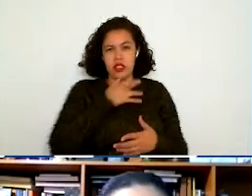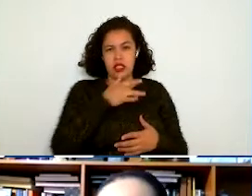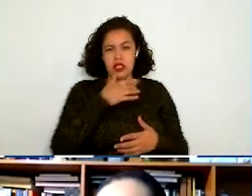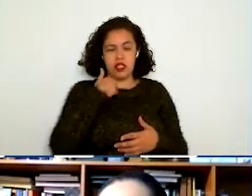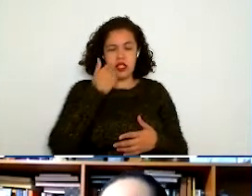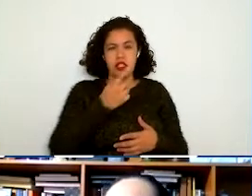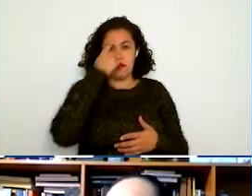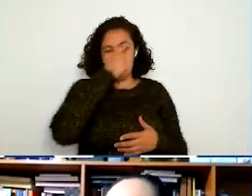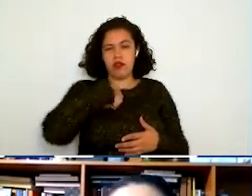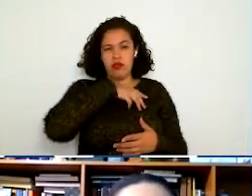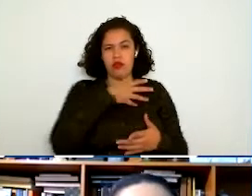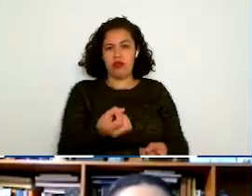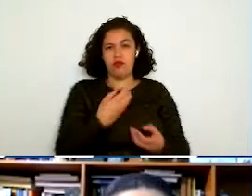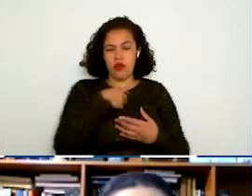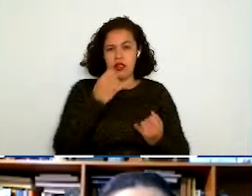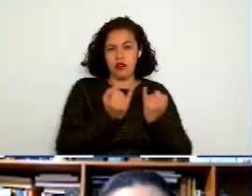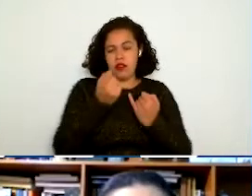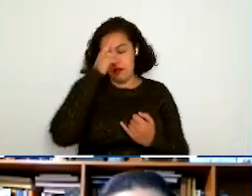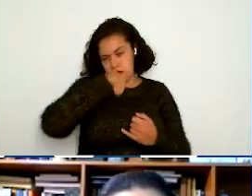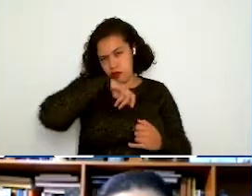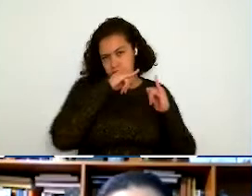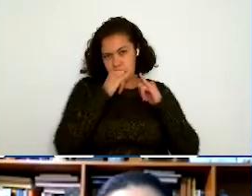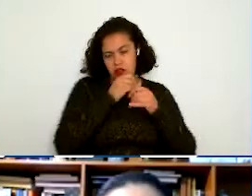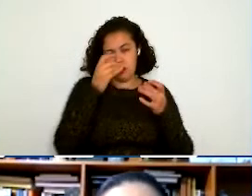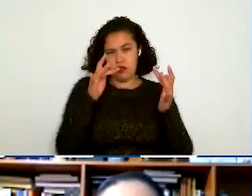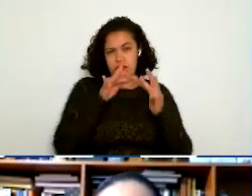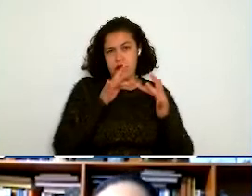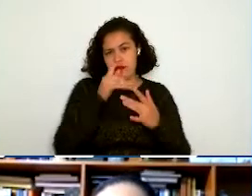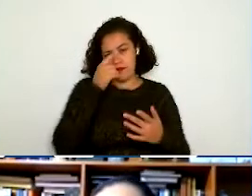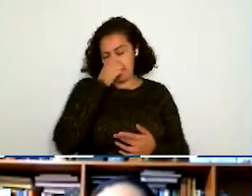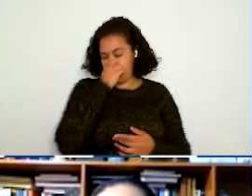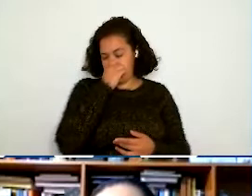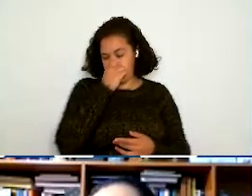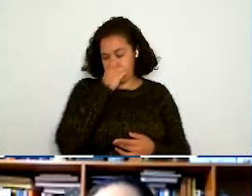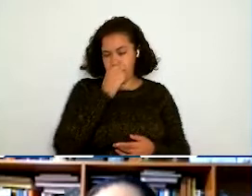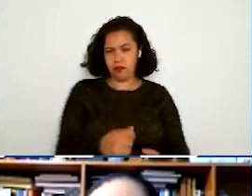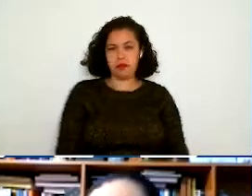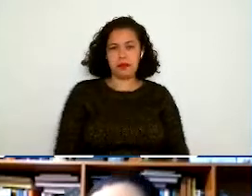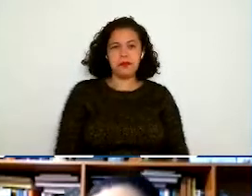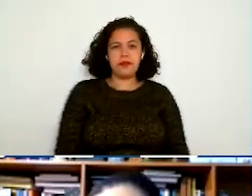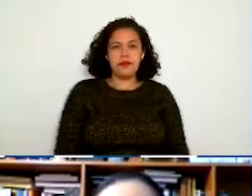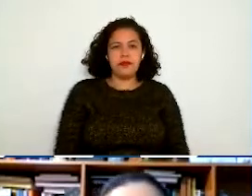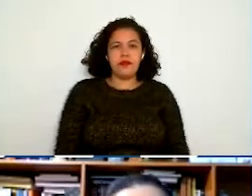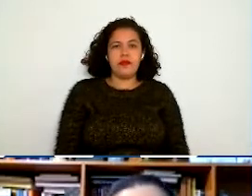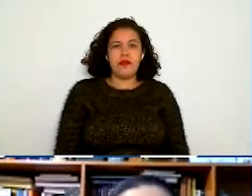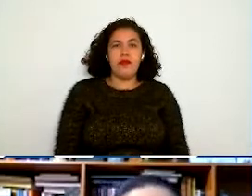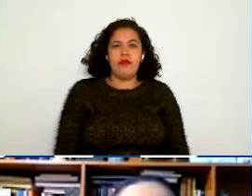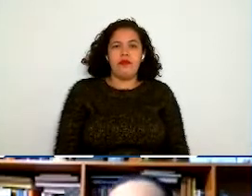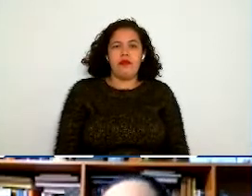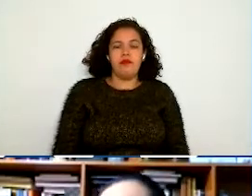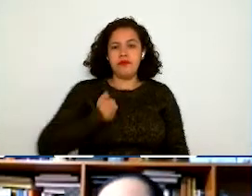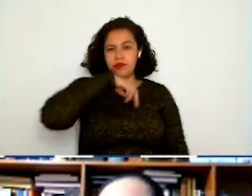y por el cual se acercaron a la institución en la que estoy. Entonces, si nosotros agregamos, además de